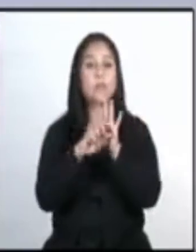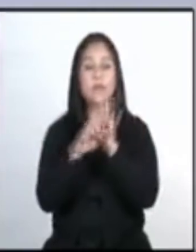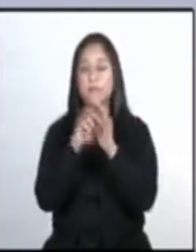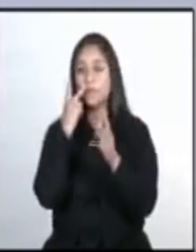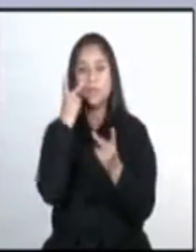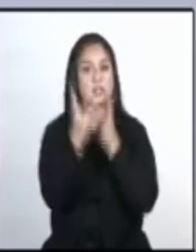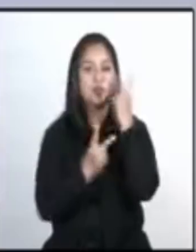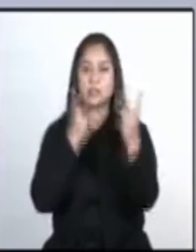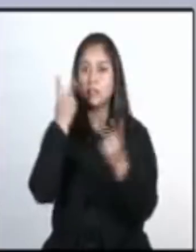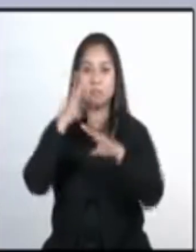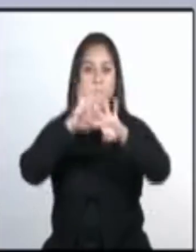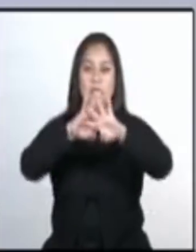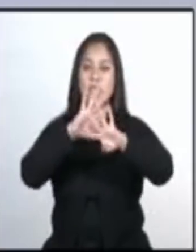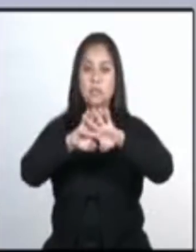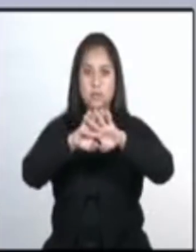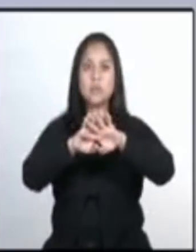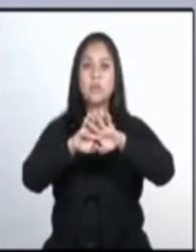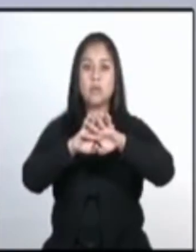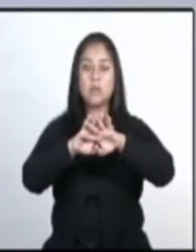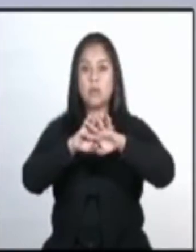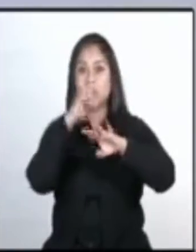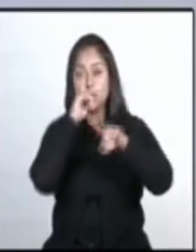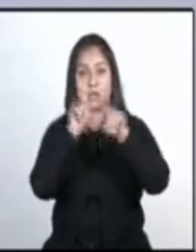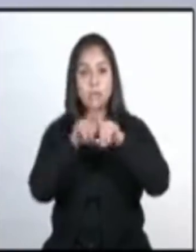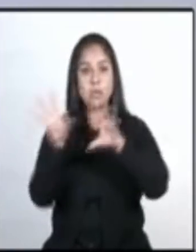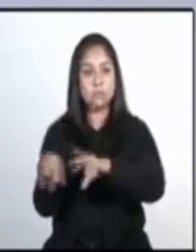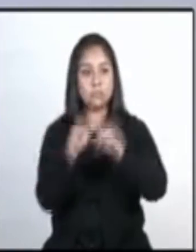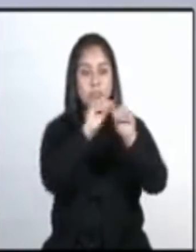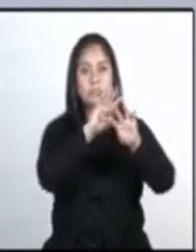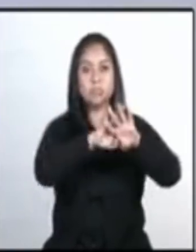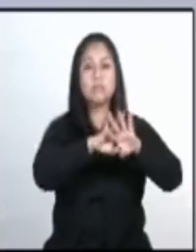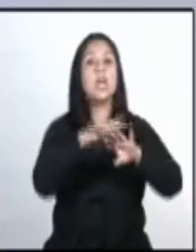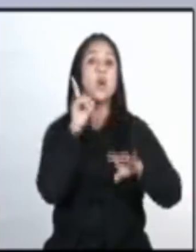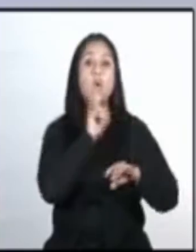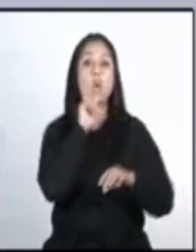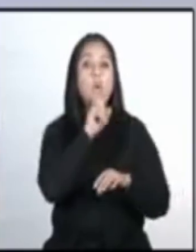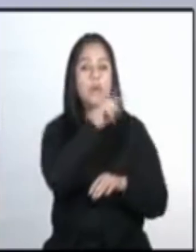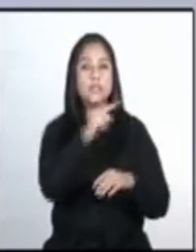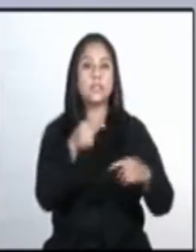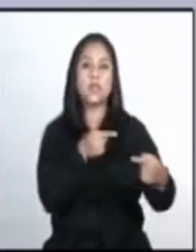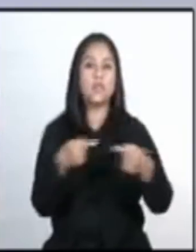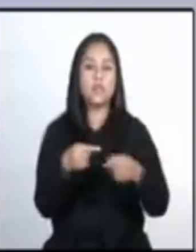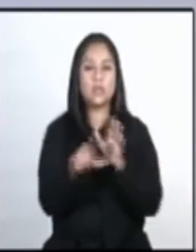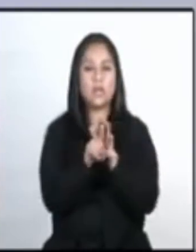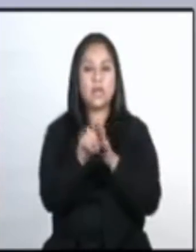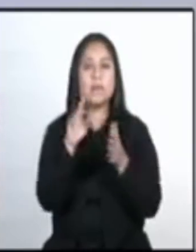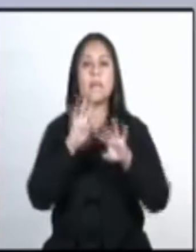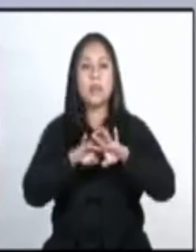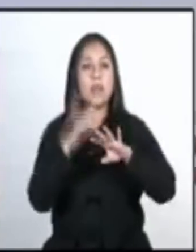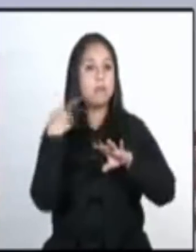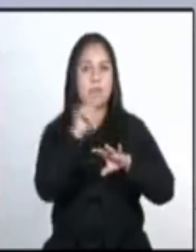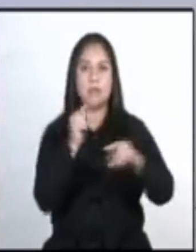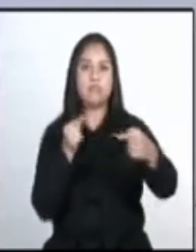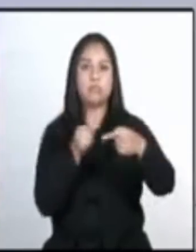los centros penitenciarios, así como en los lugares de reclusión de menores en conflicto con la ley penal en todo el país, para evitar